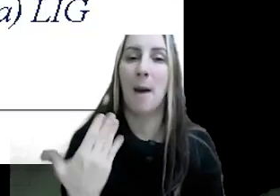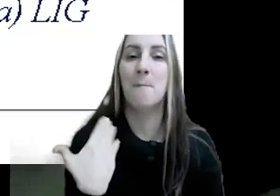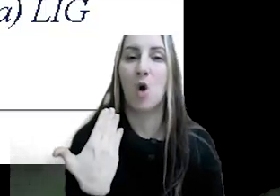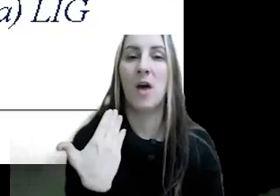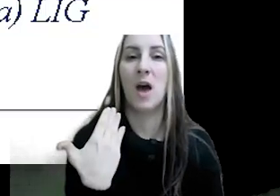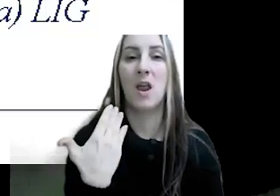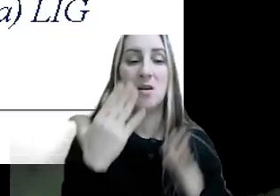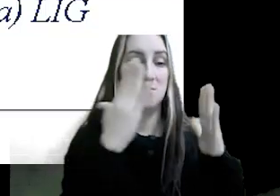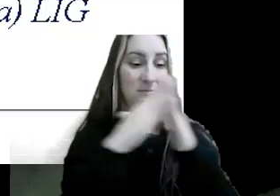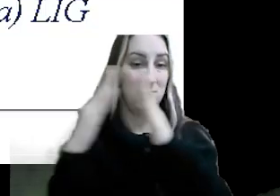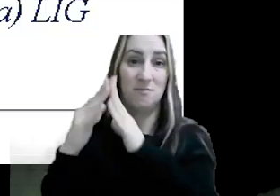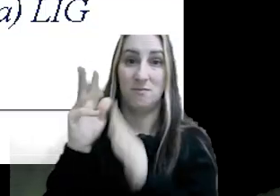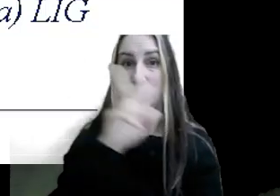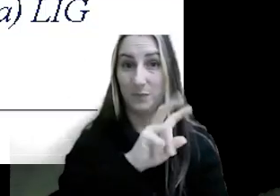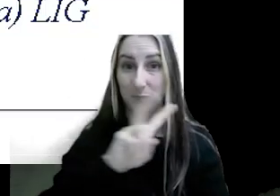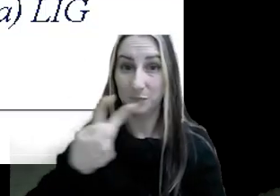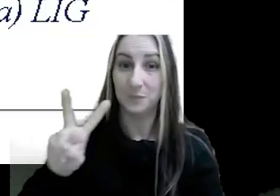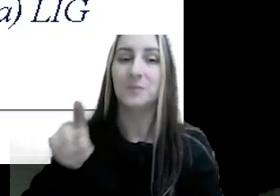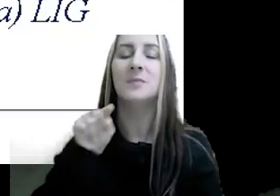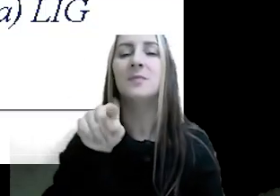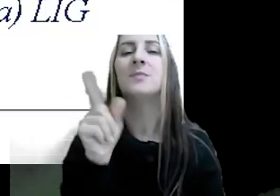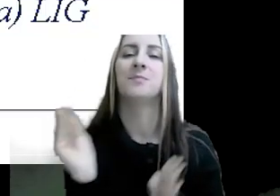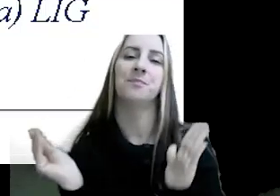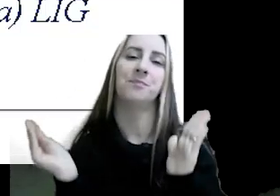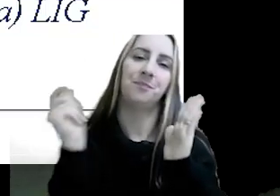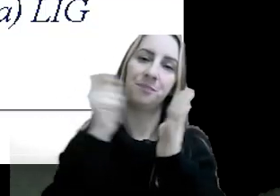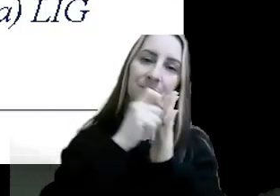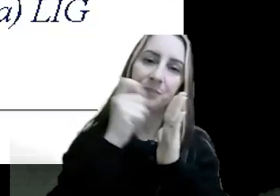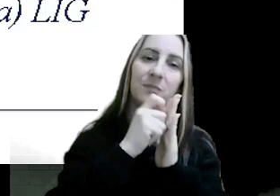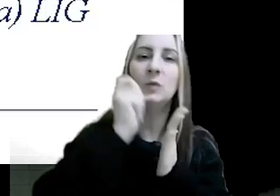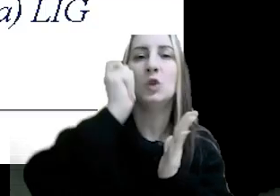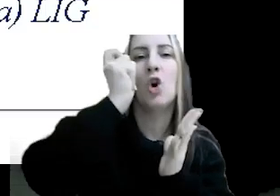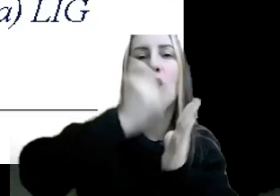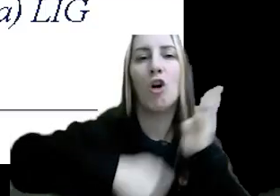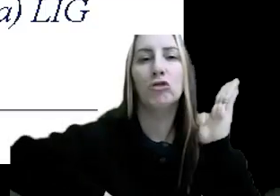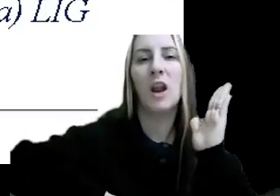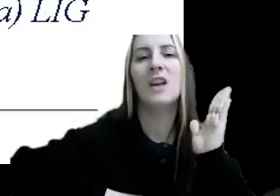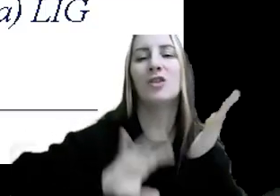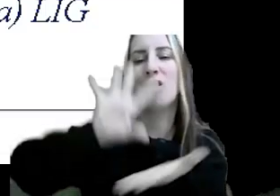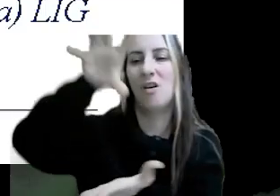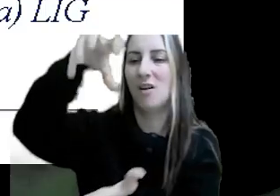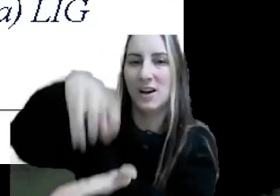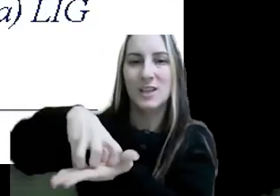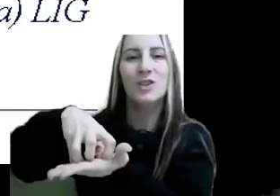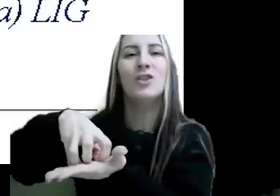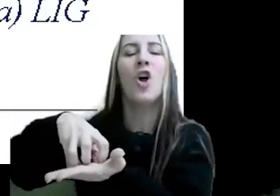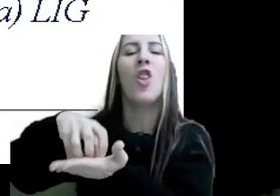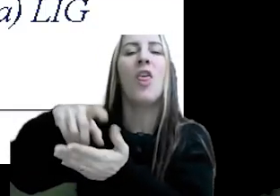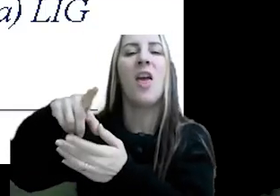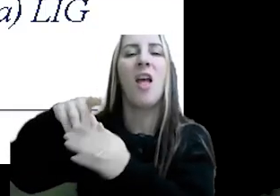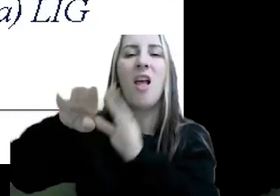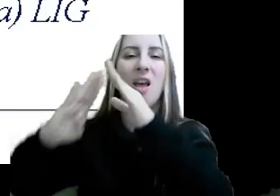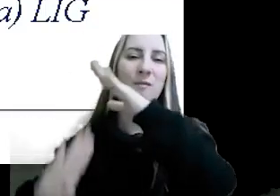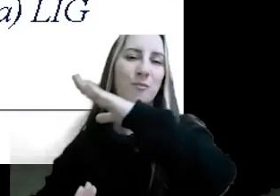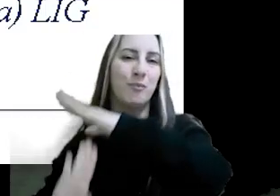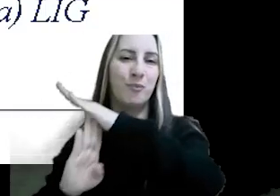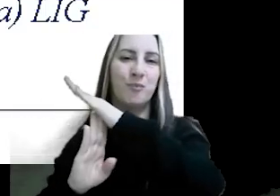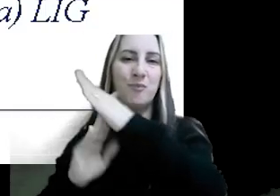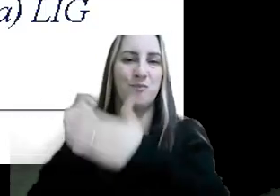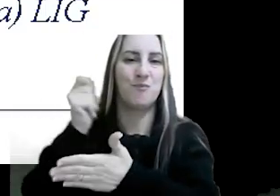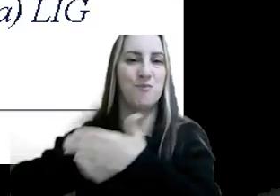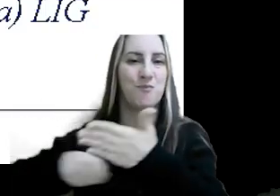este beneficio la inscripción del contrato en el registro de locaciones de inmuebles y se